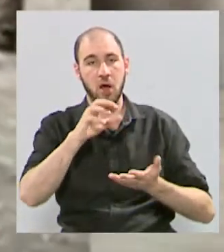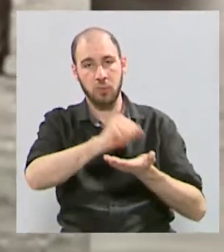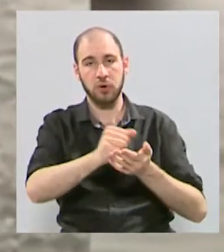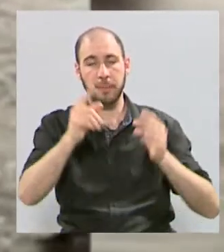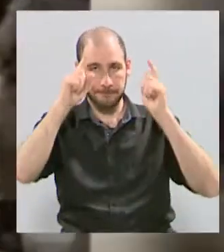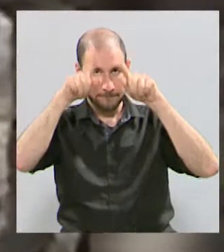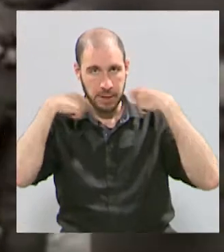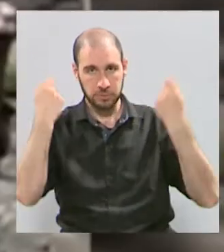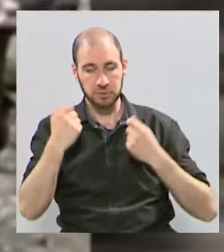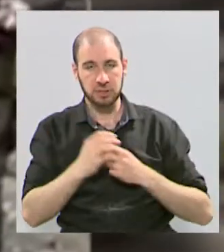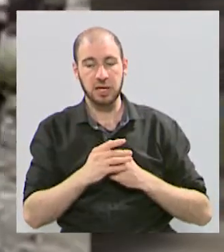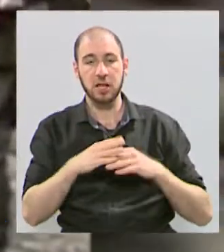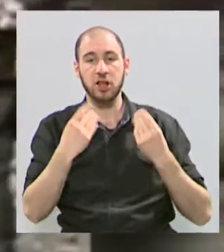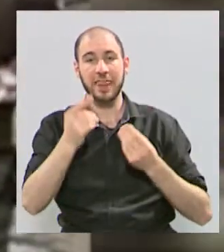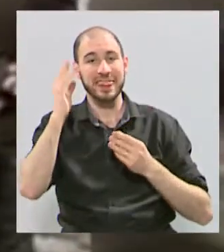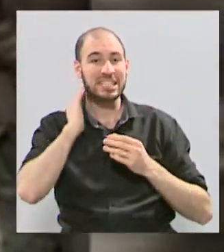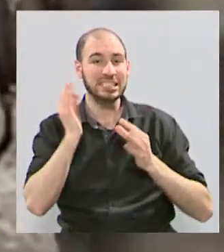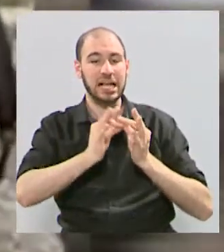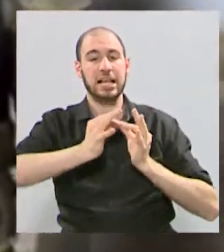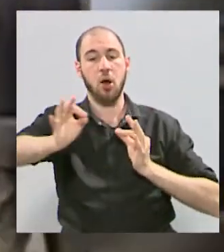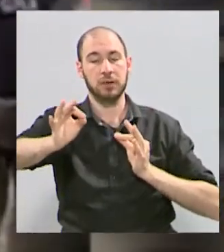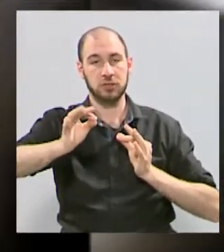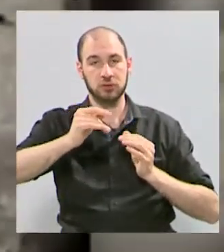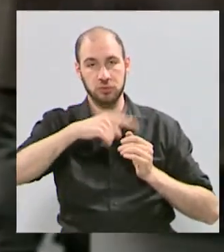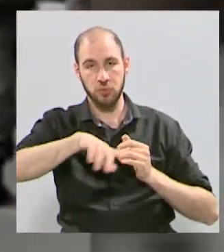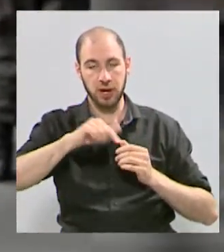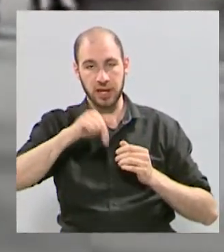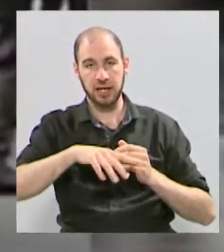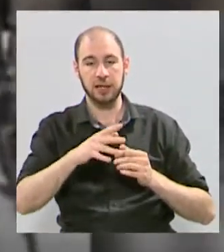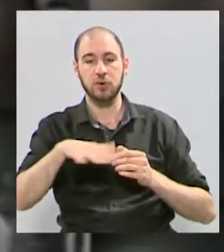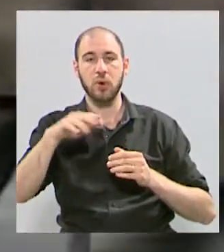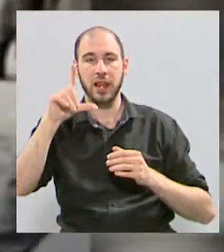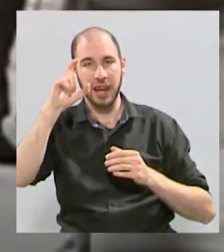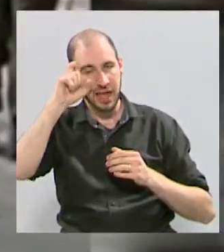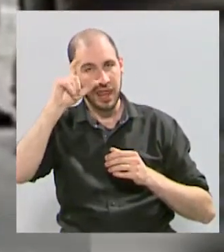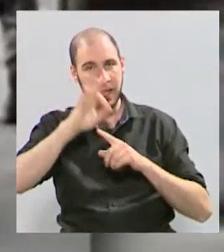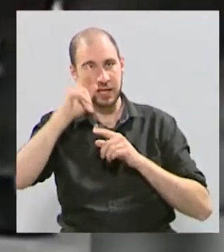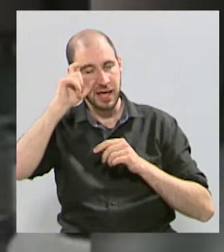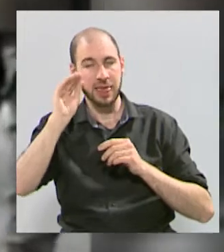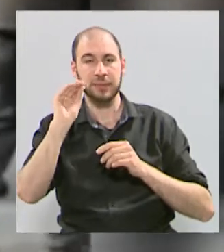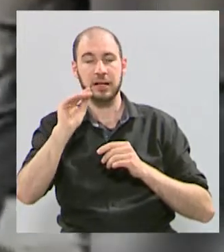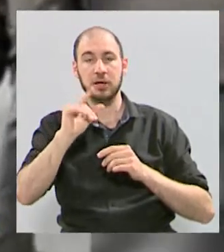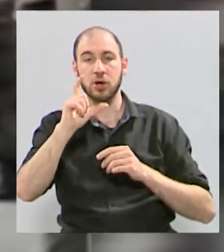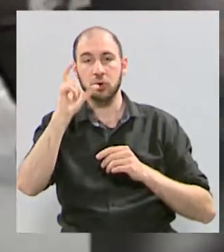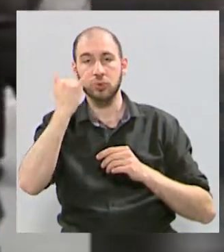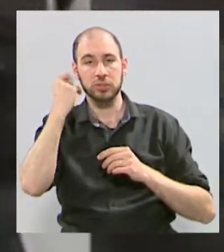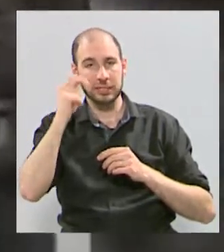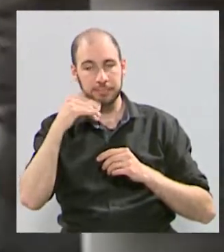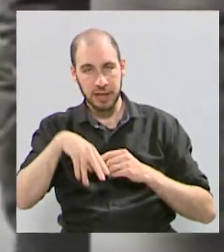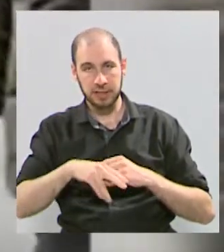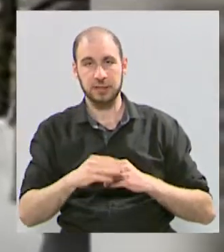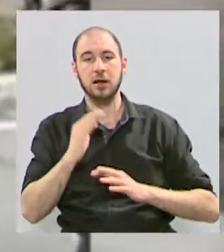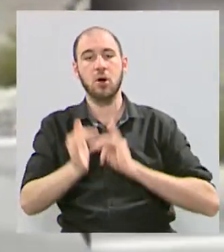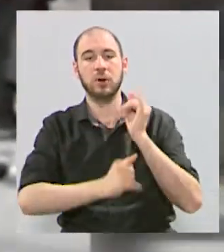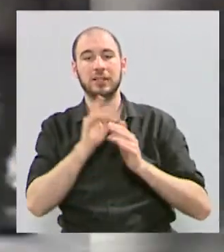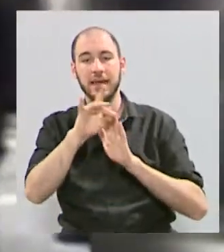los mapuches, a 16 kilómetros de Pulov, en la estancia Leleque, en el departamento de Cuyasmén. Fue